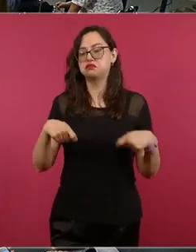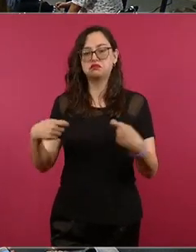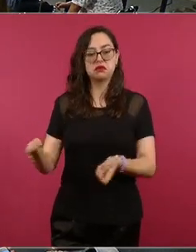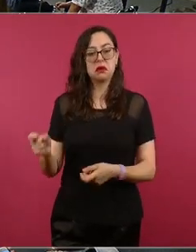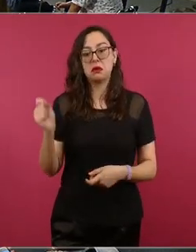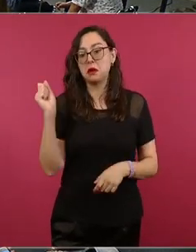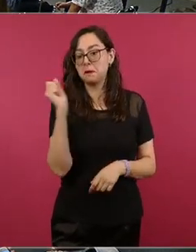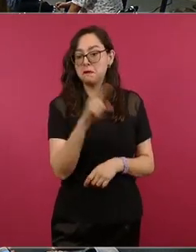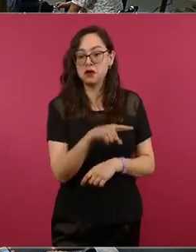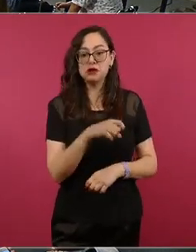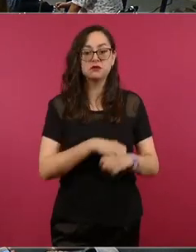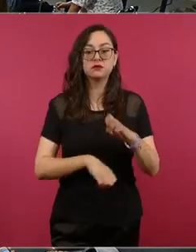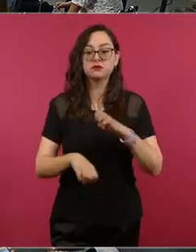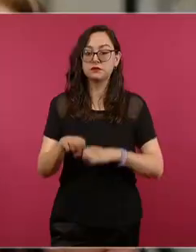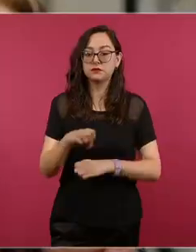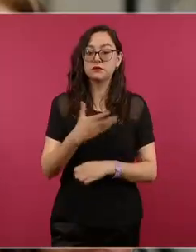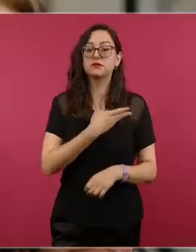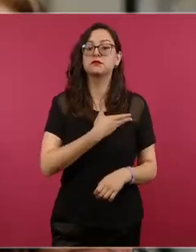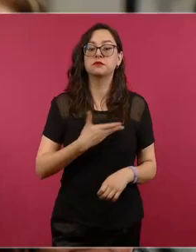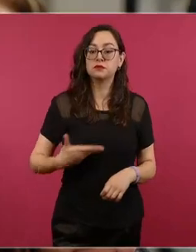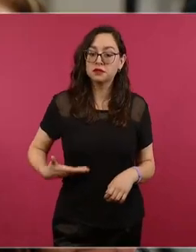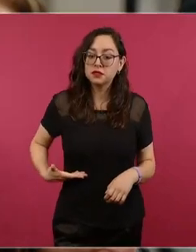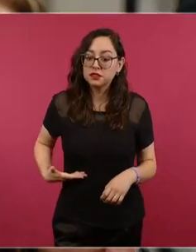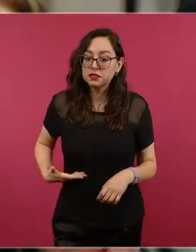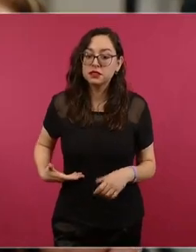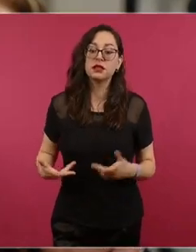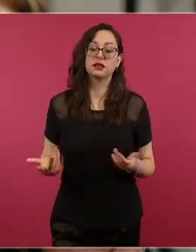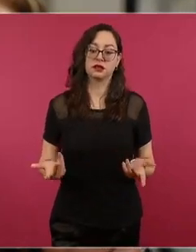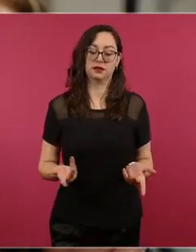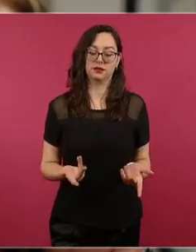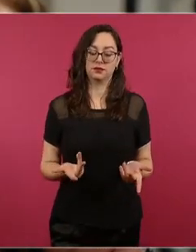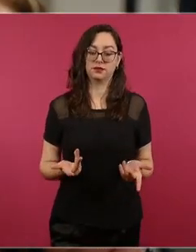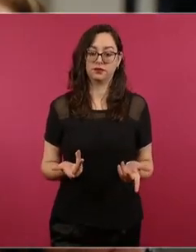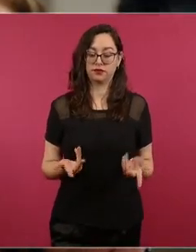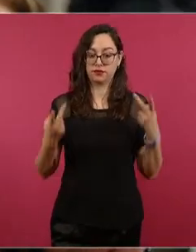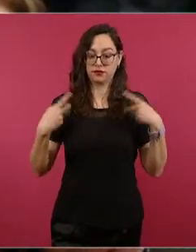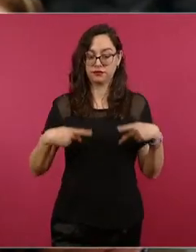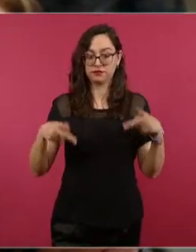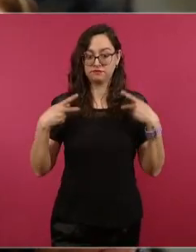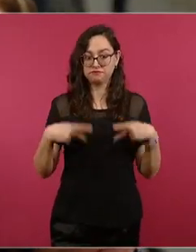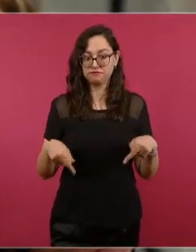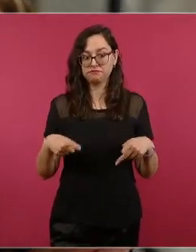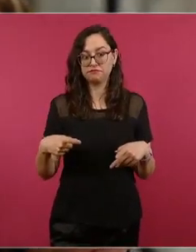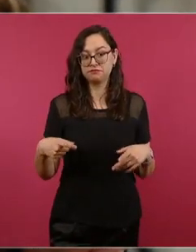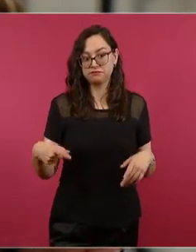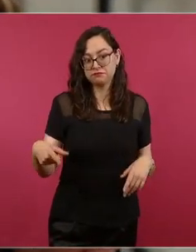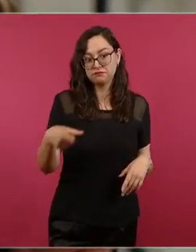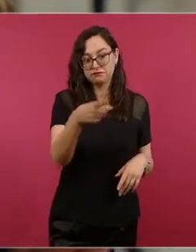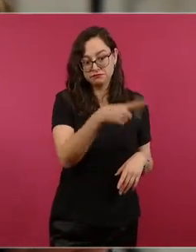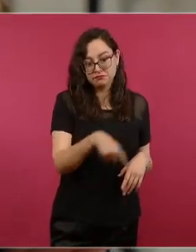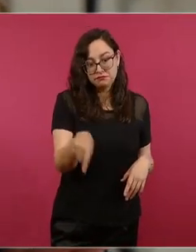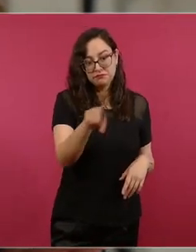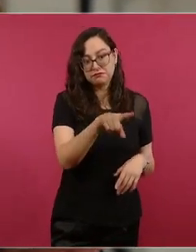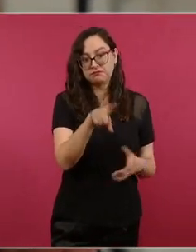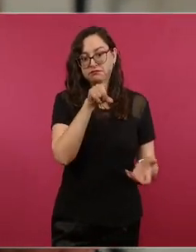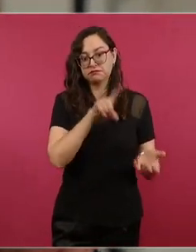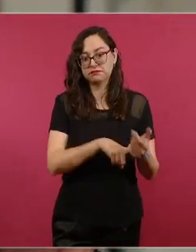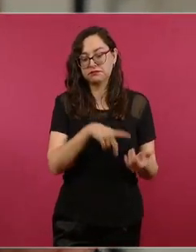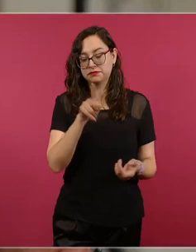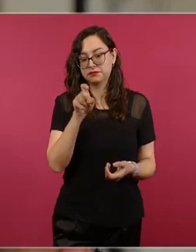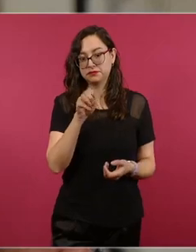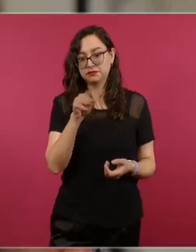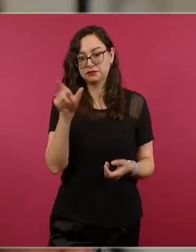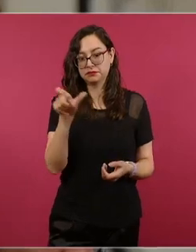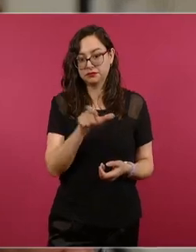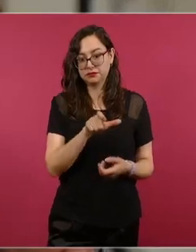empresas de siempre. Señor presidente, las personas que practican todas estas operaciones dentro de esta